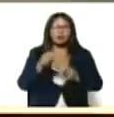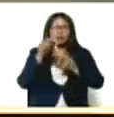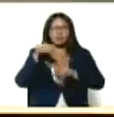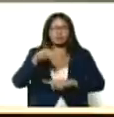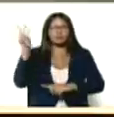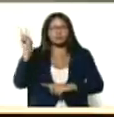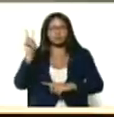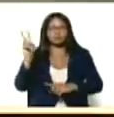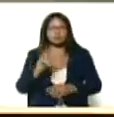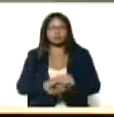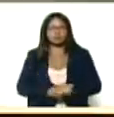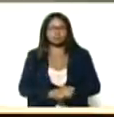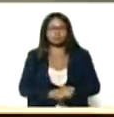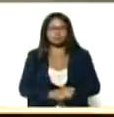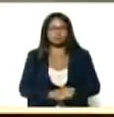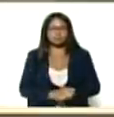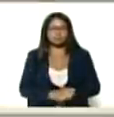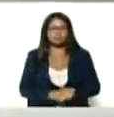Venezuela.